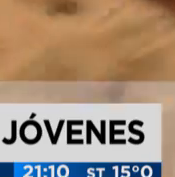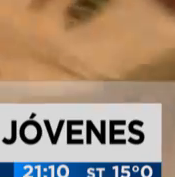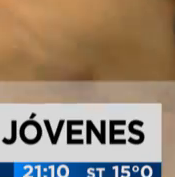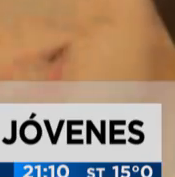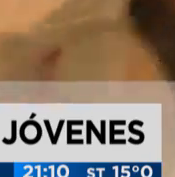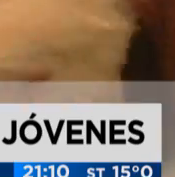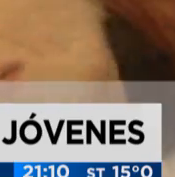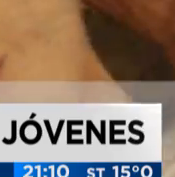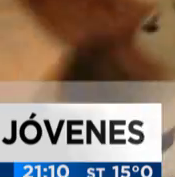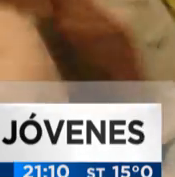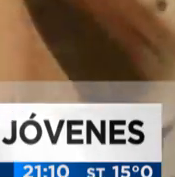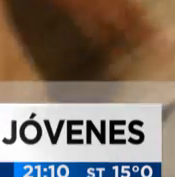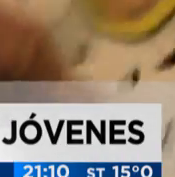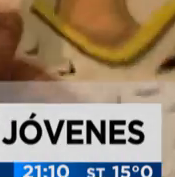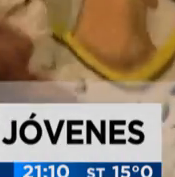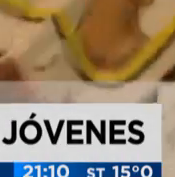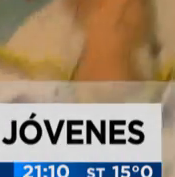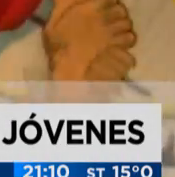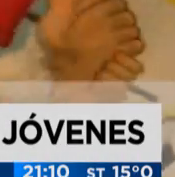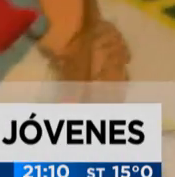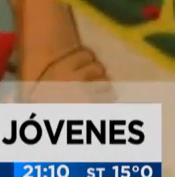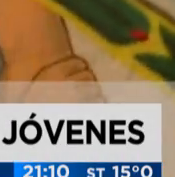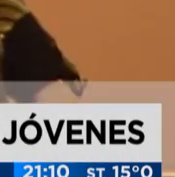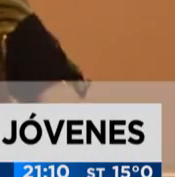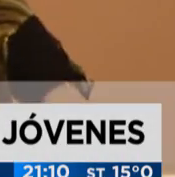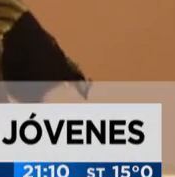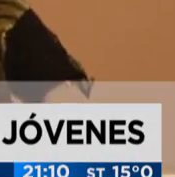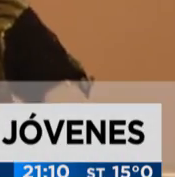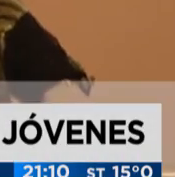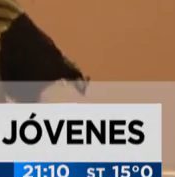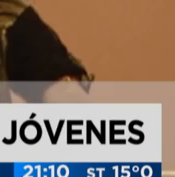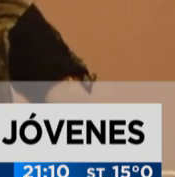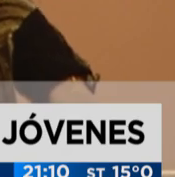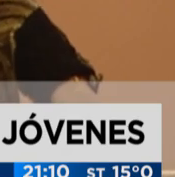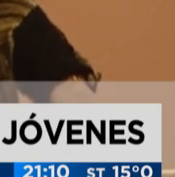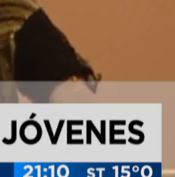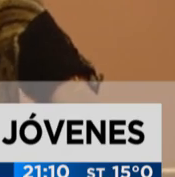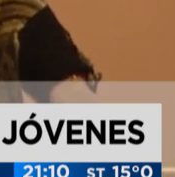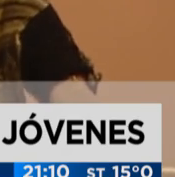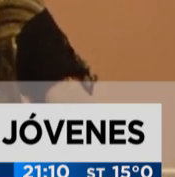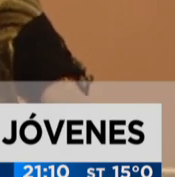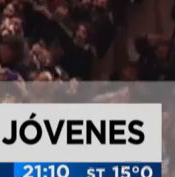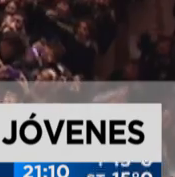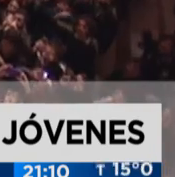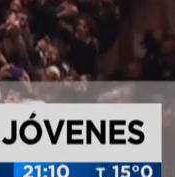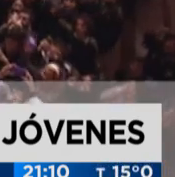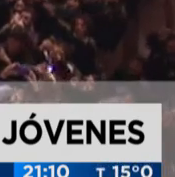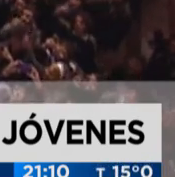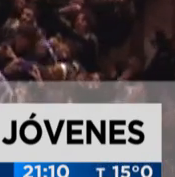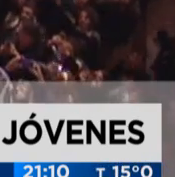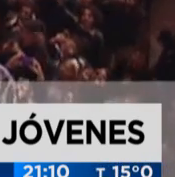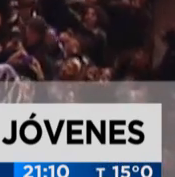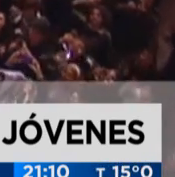en realidad el patio de las Islas Malvinas, muy cerca de la sala de periodistas de Casa de Gobierno, la presidenta